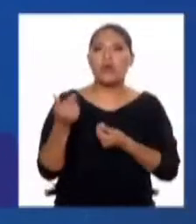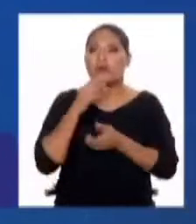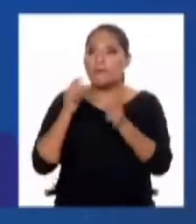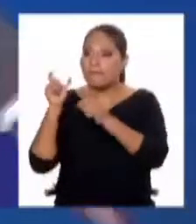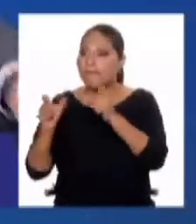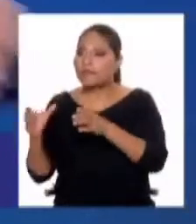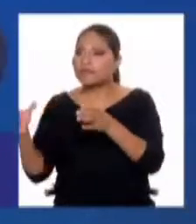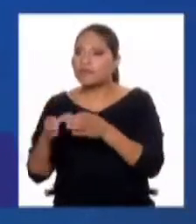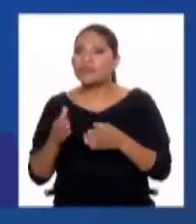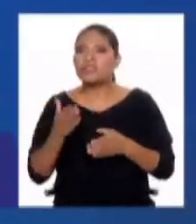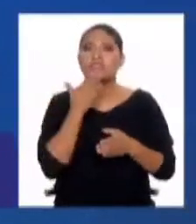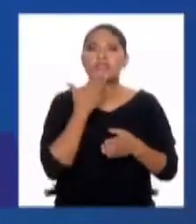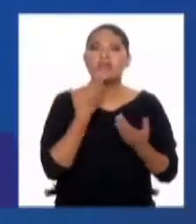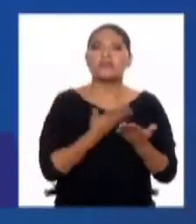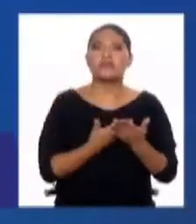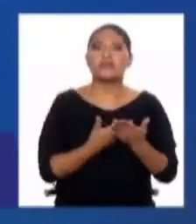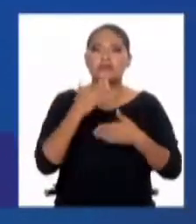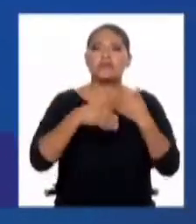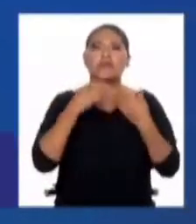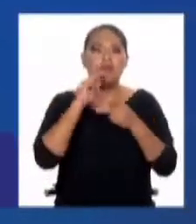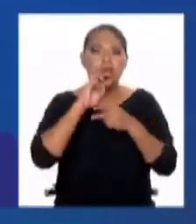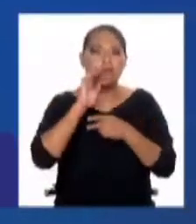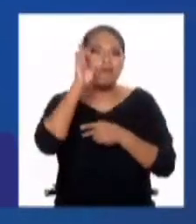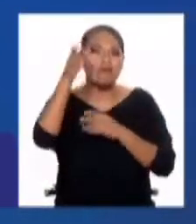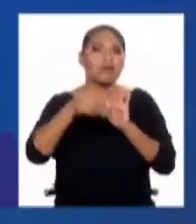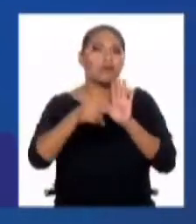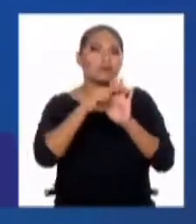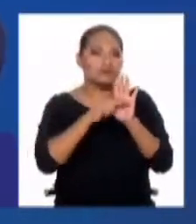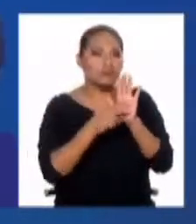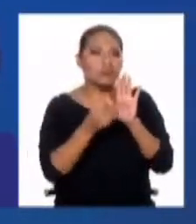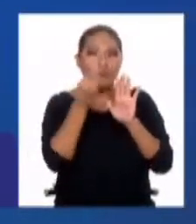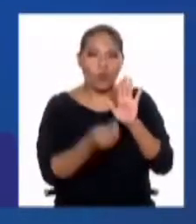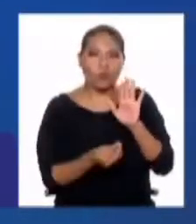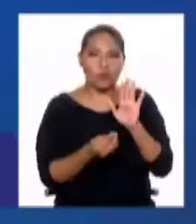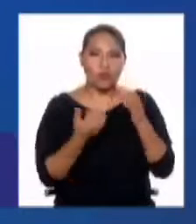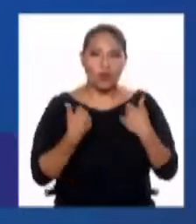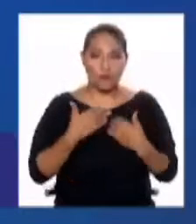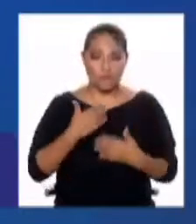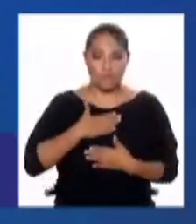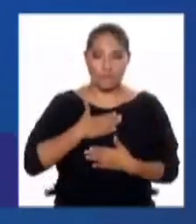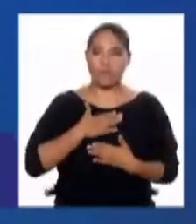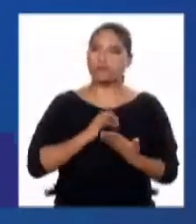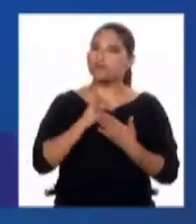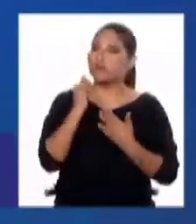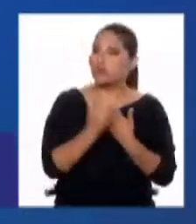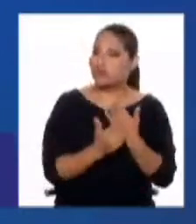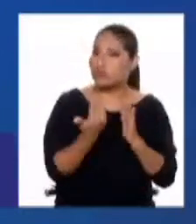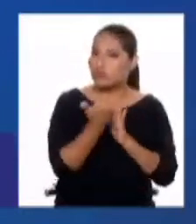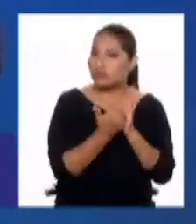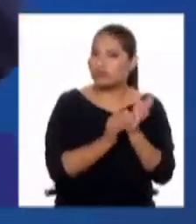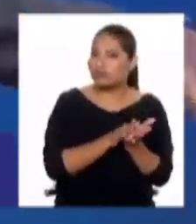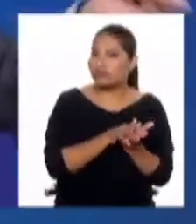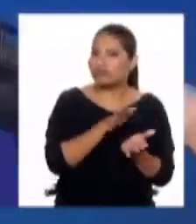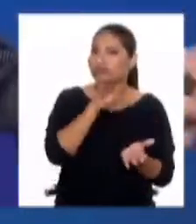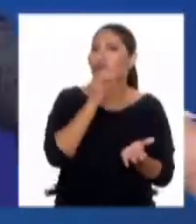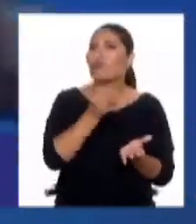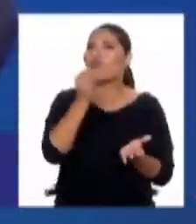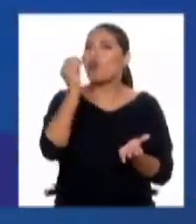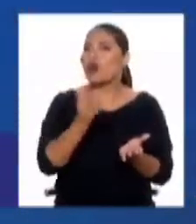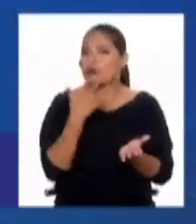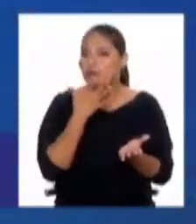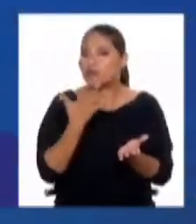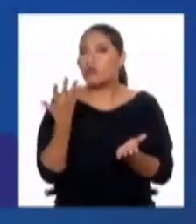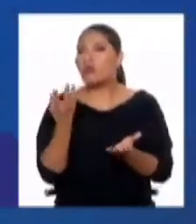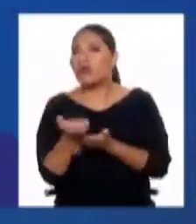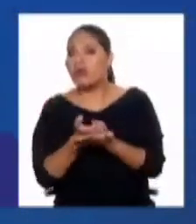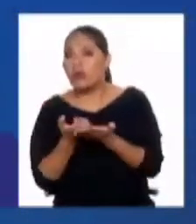lo va a hacer. ¿Y qué resultados va a obtener? ¿Cuánto va a crecer con mi proyecto? ¿Cuánto va a crecer la economía del país? ¿Cuántos empleos